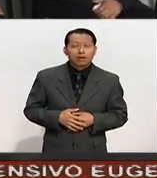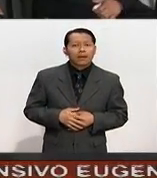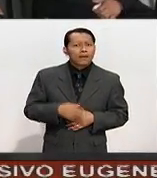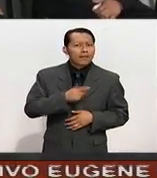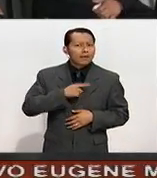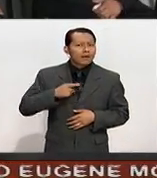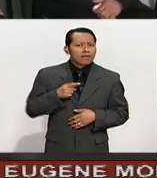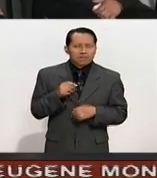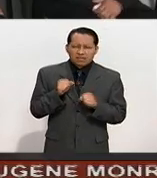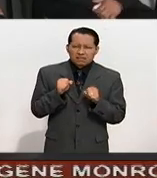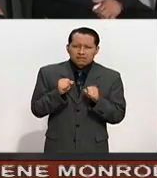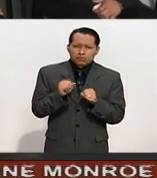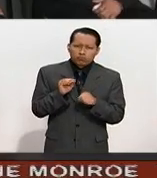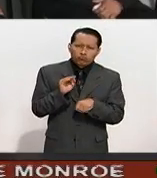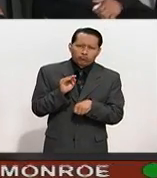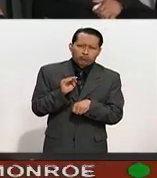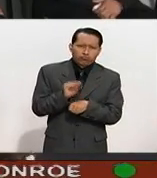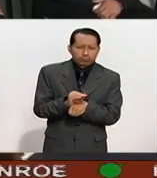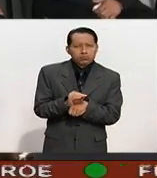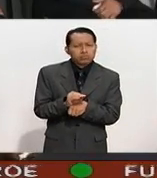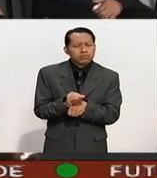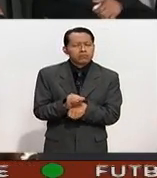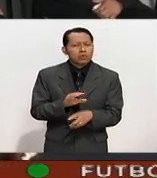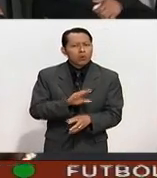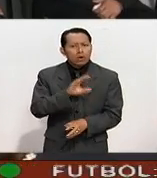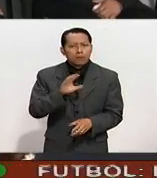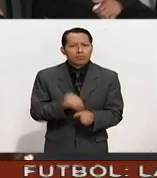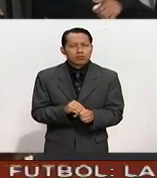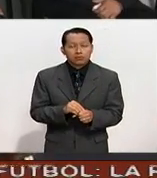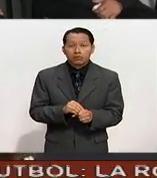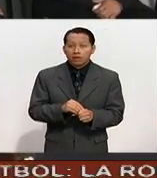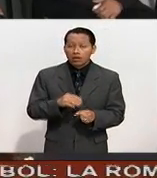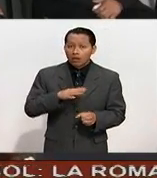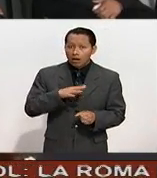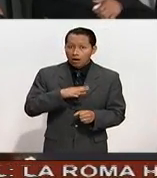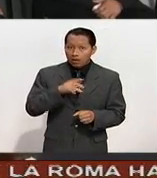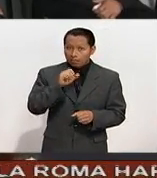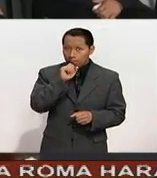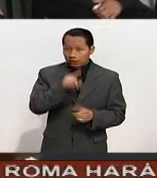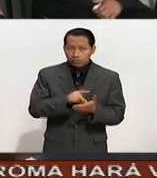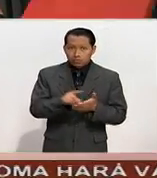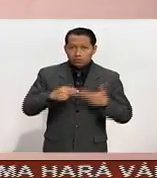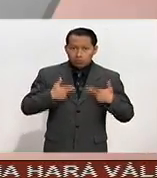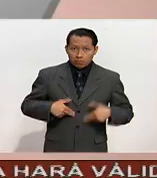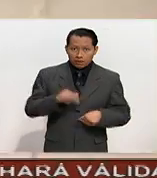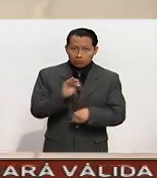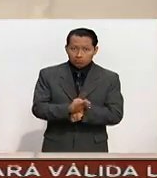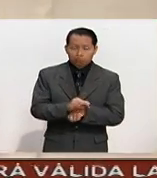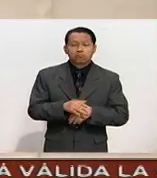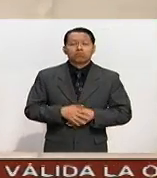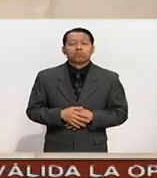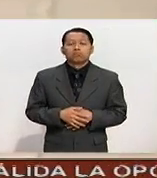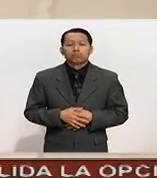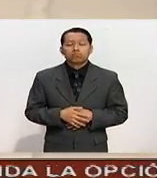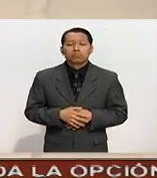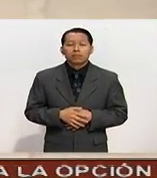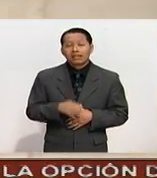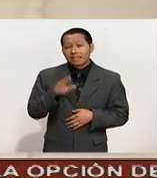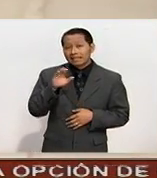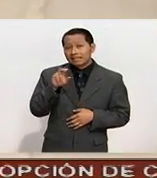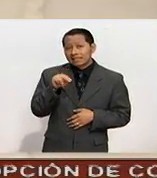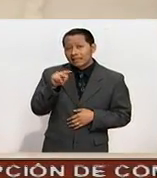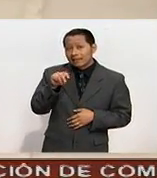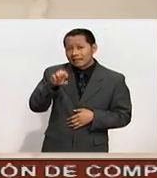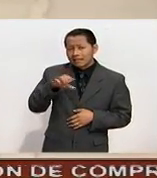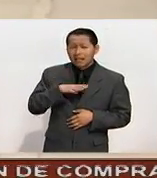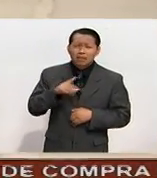garantizar, sí o sí, la protección plena de los derechos humanos. Mientras la CENTE siembra